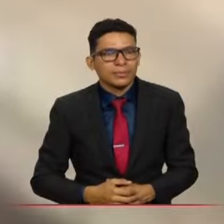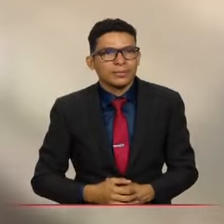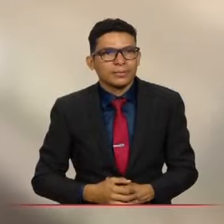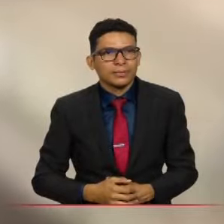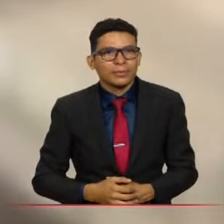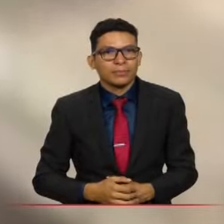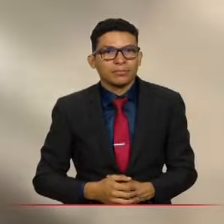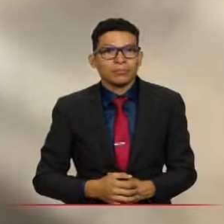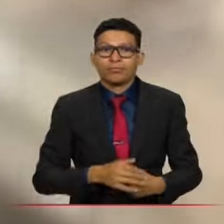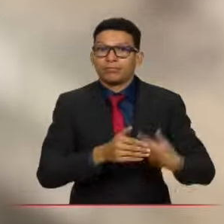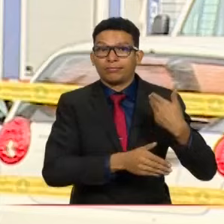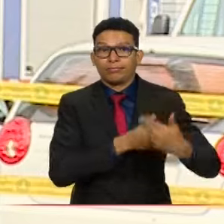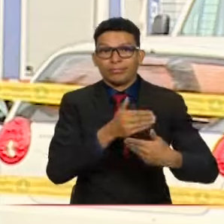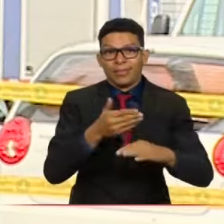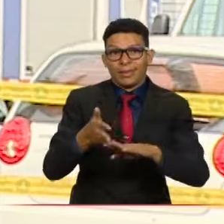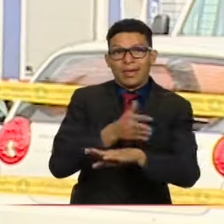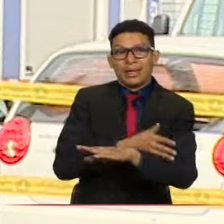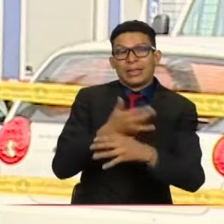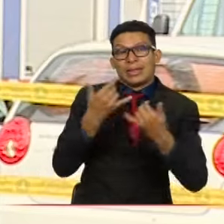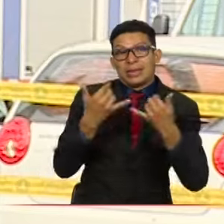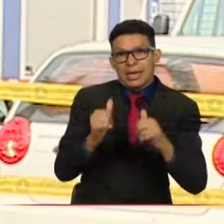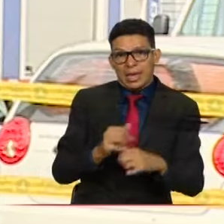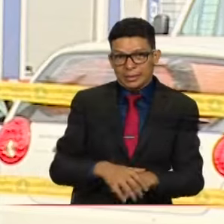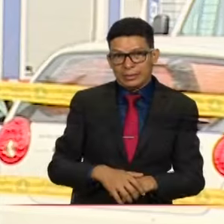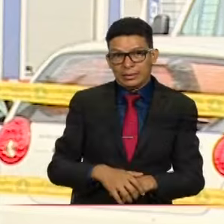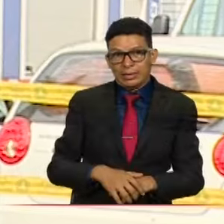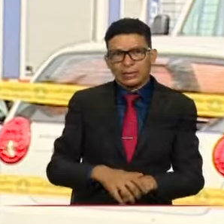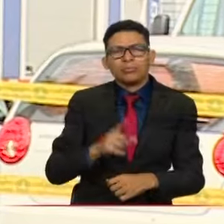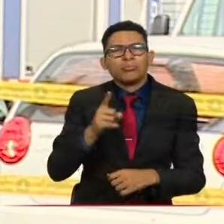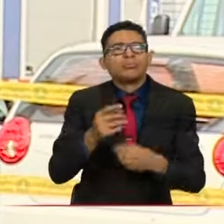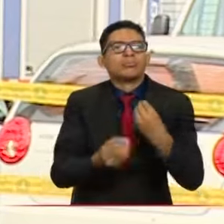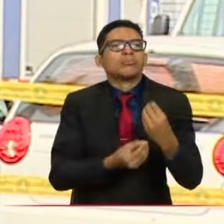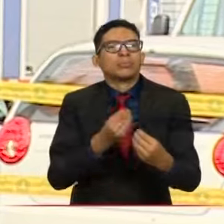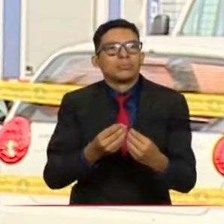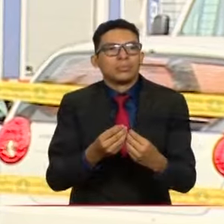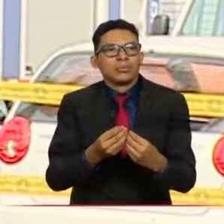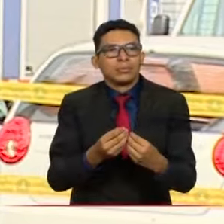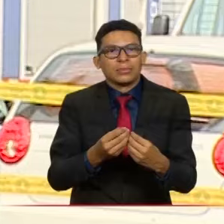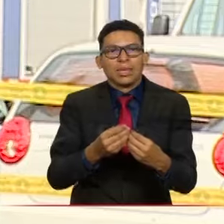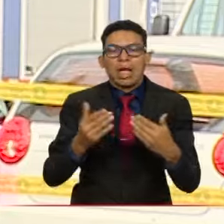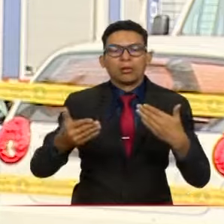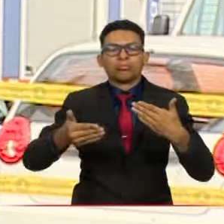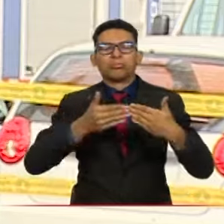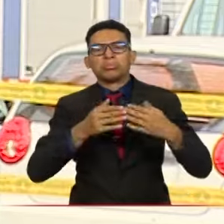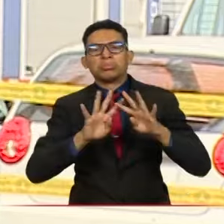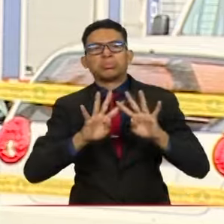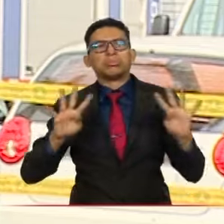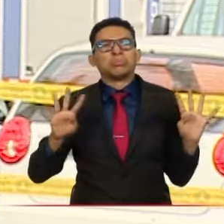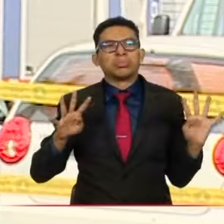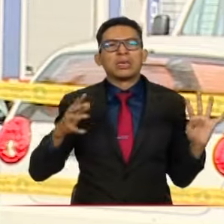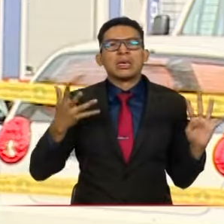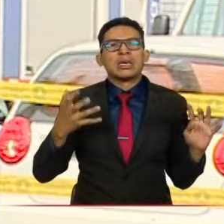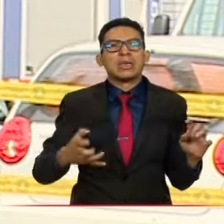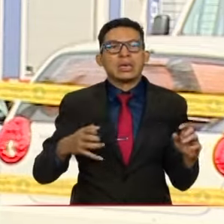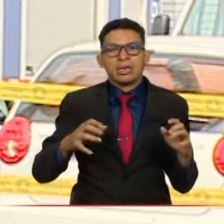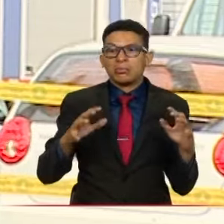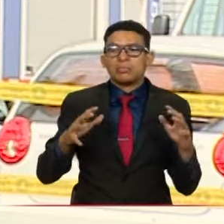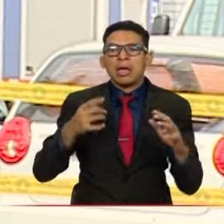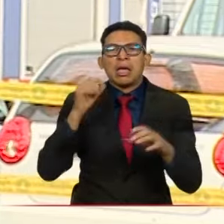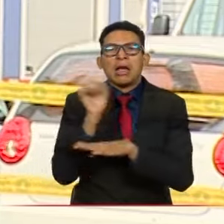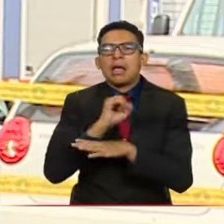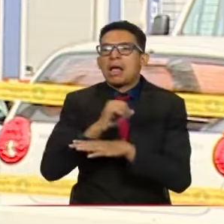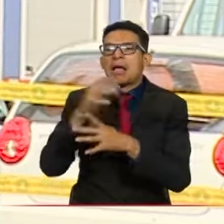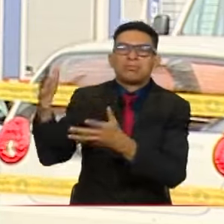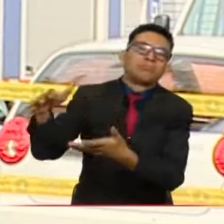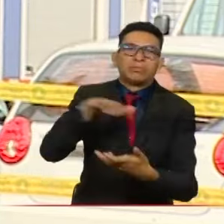Ya el procedimiento había sido metros antes. En ese momento simplemente lo que hicieron fue cerrarle el paso y tratar de hacer una zonada para bajar el vehículo a